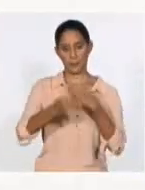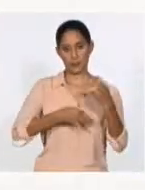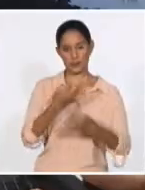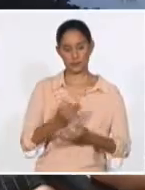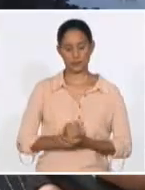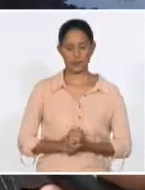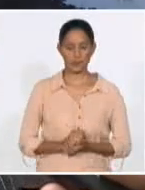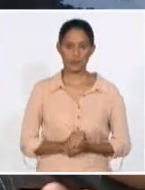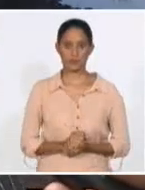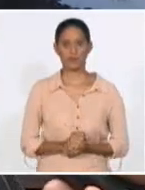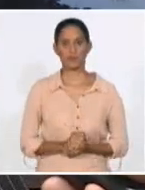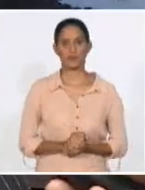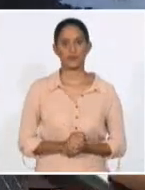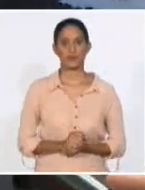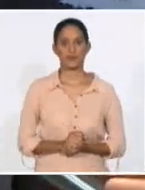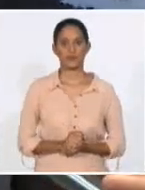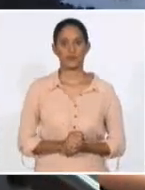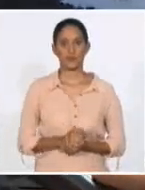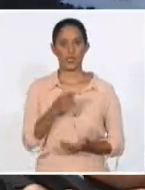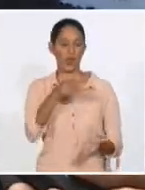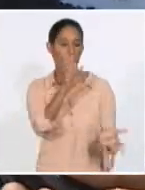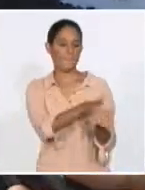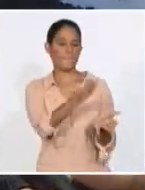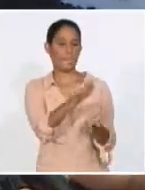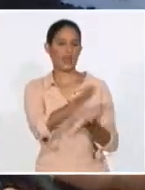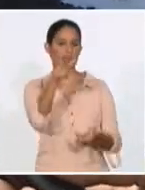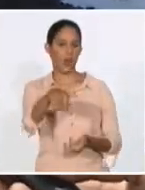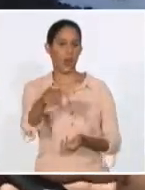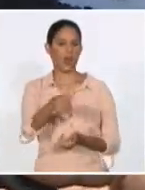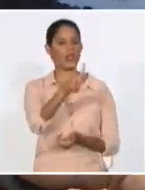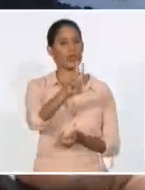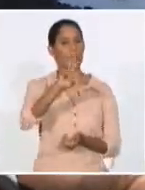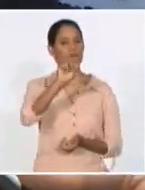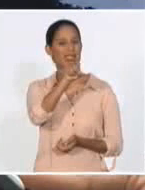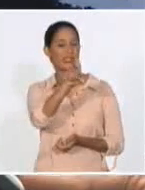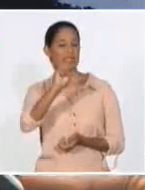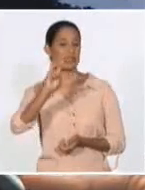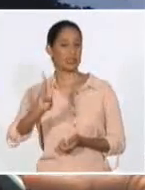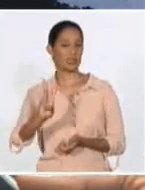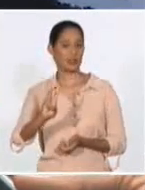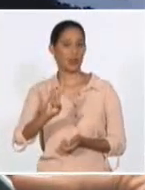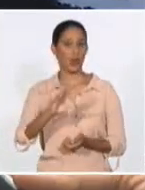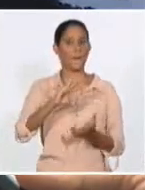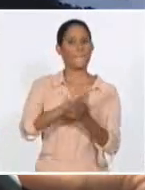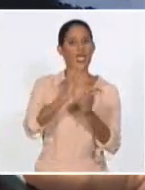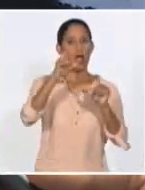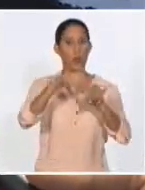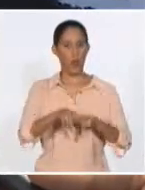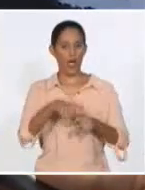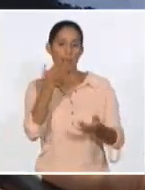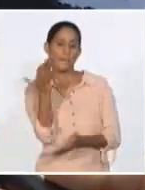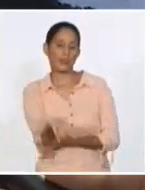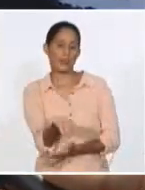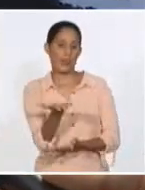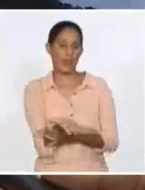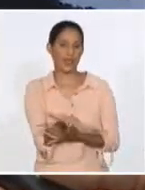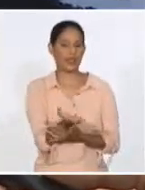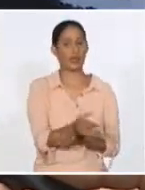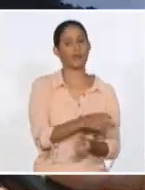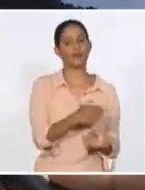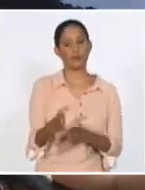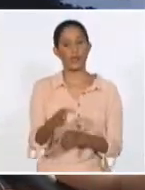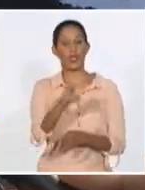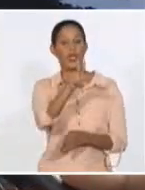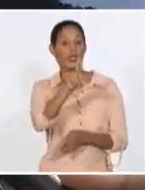Espinosa tenemos previsto para hoy 2,315 mw de disponibilidad en labora en la máxima demanda y 2,630 de